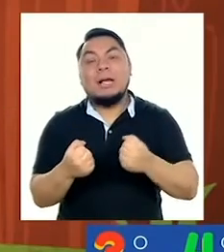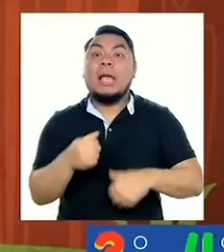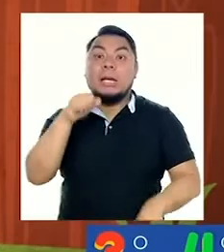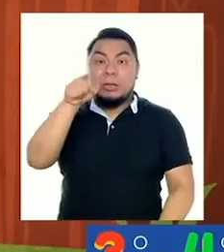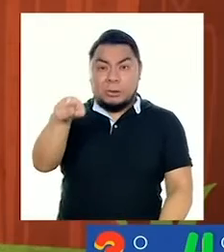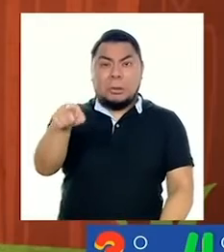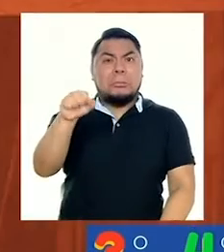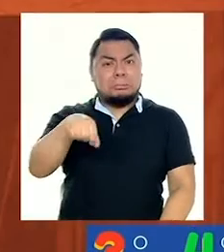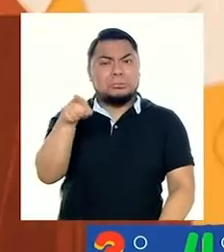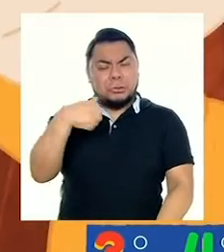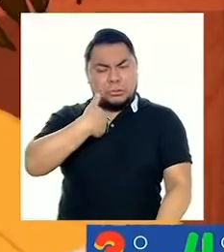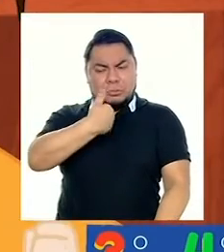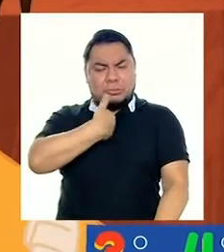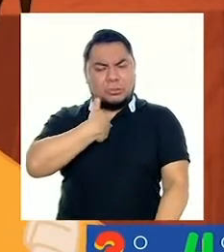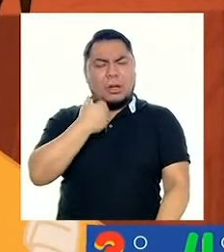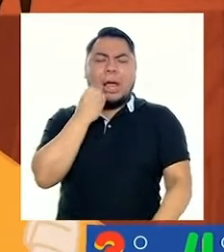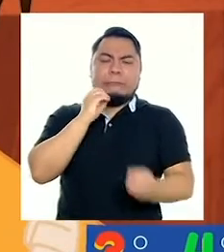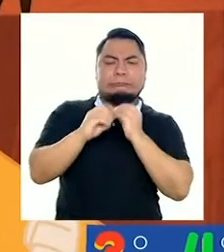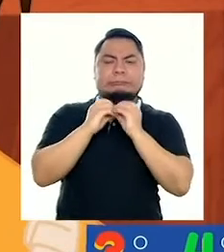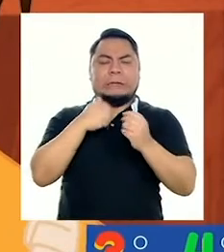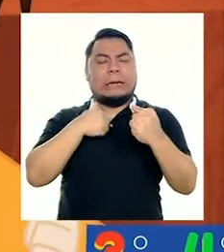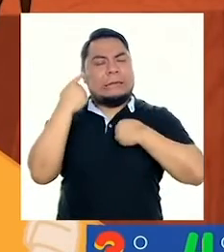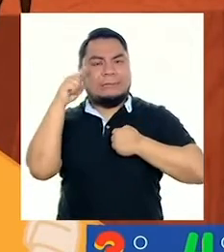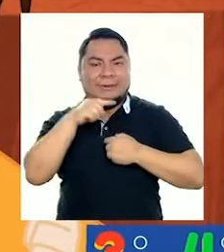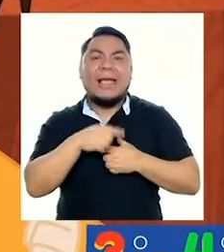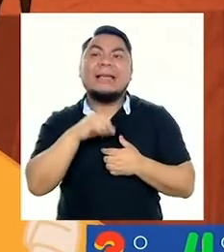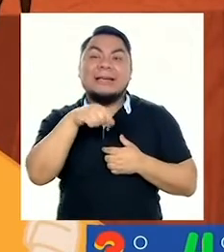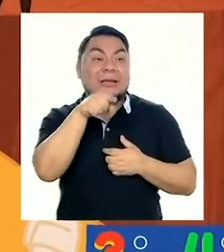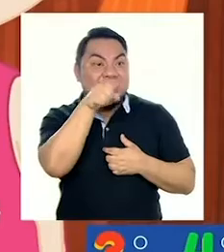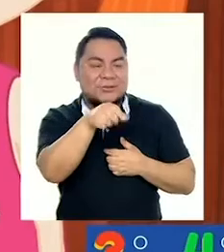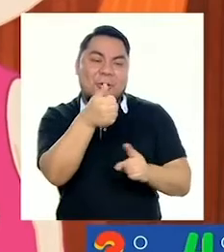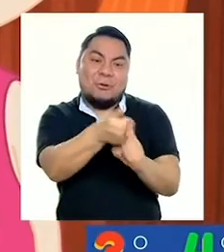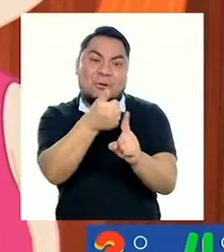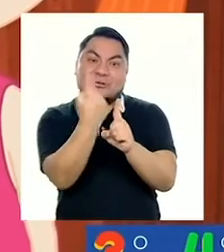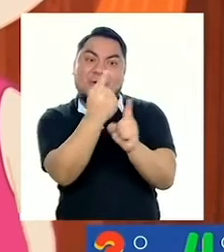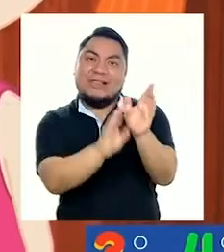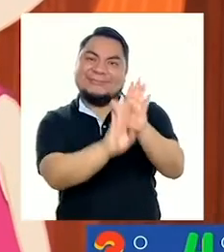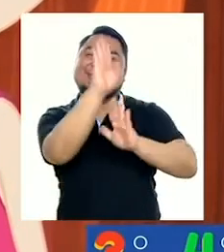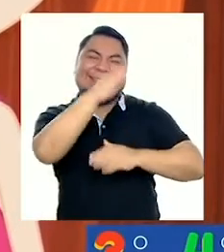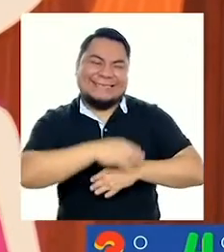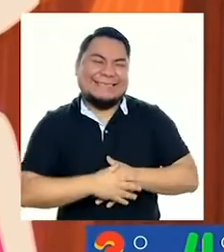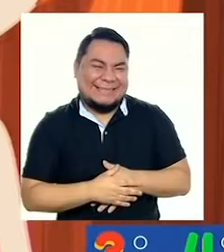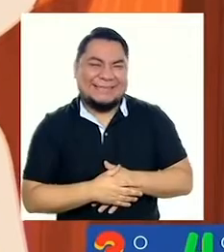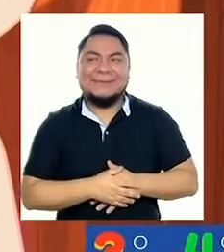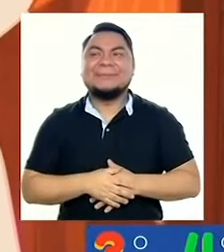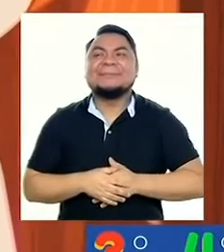Está bien ser autocrítico. Te has autosuperado.